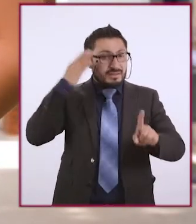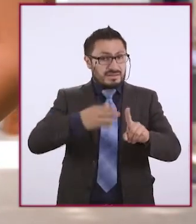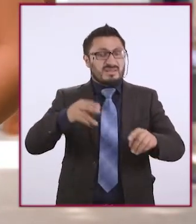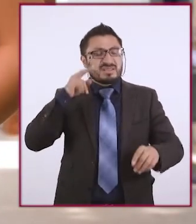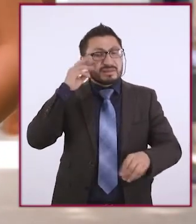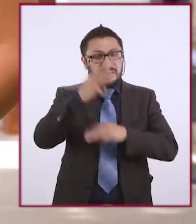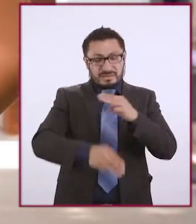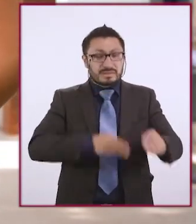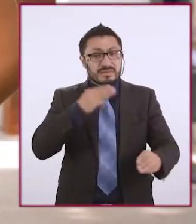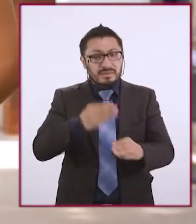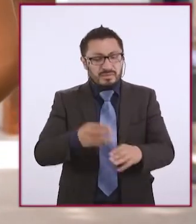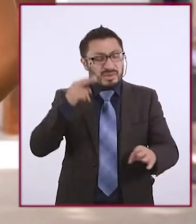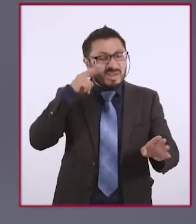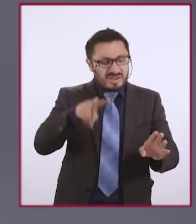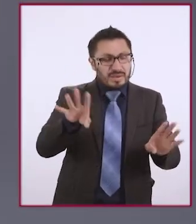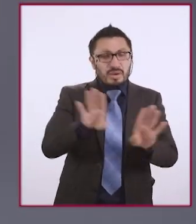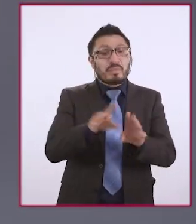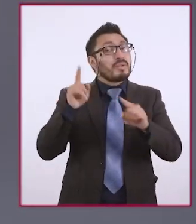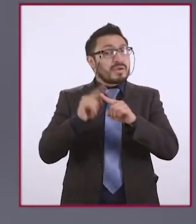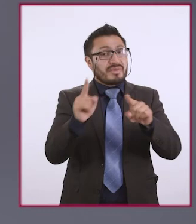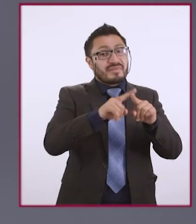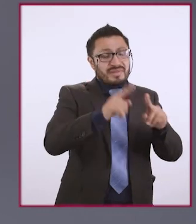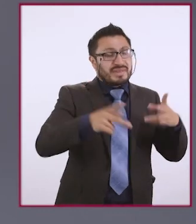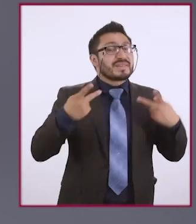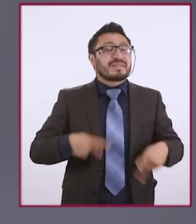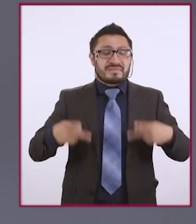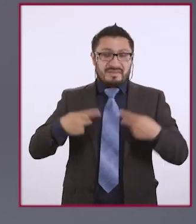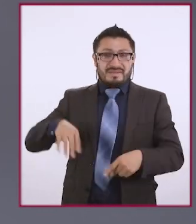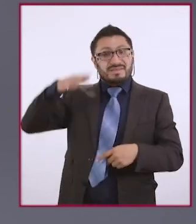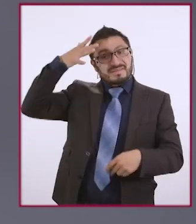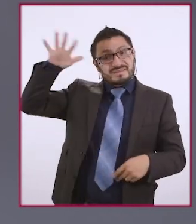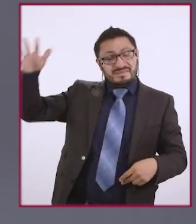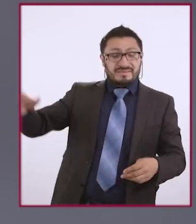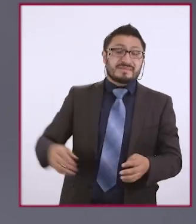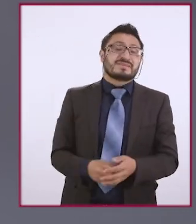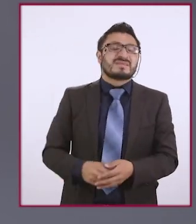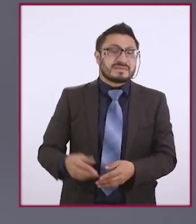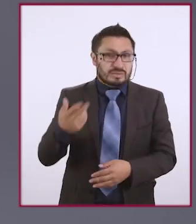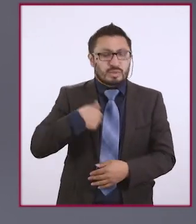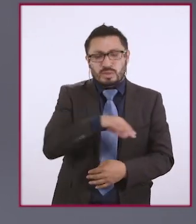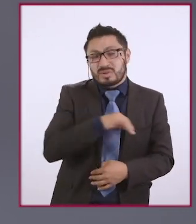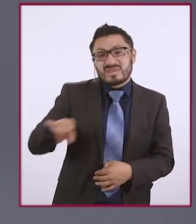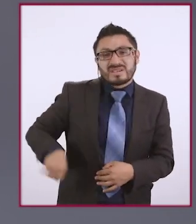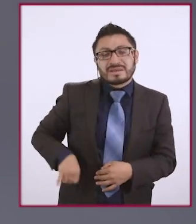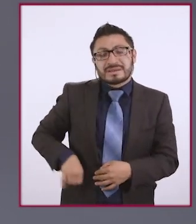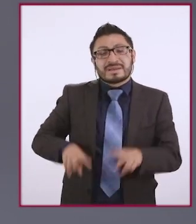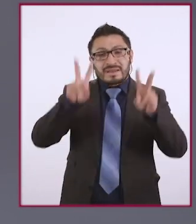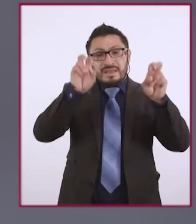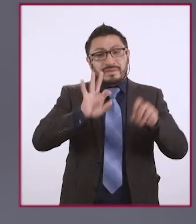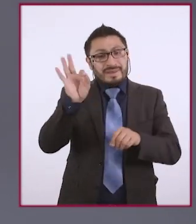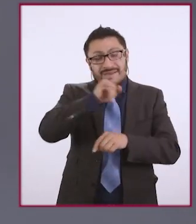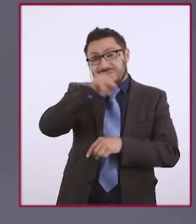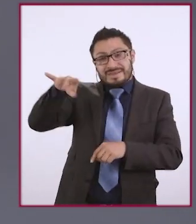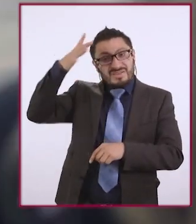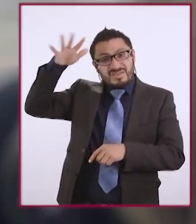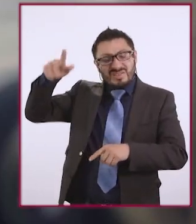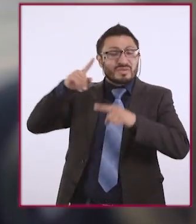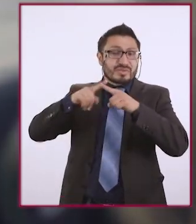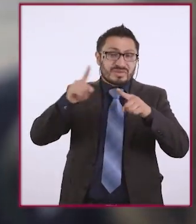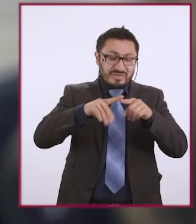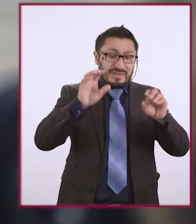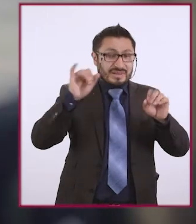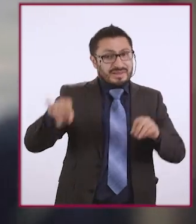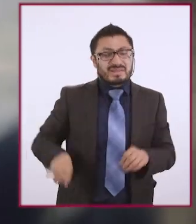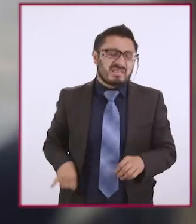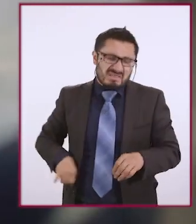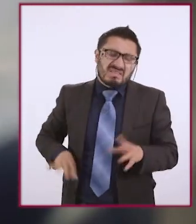mundo y una idea del país muy distinta a la de las personas adultas. Nos interesamos en temas que tal vez ellos no les sean importantes. Hay muchos